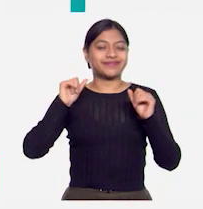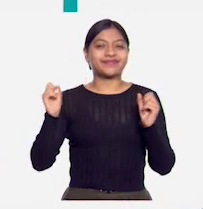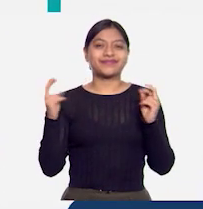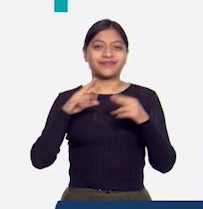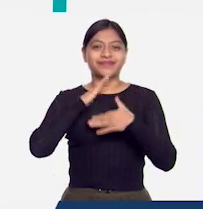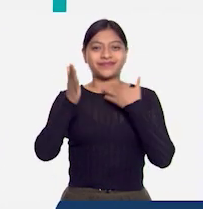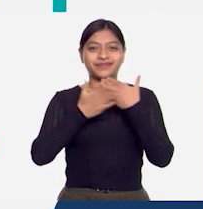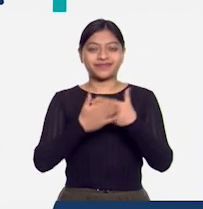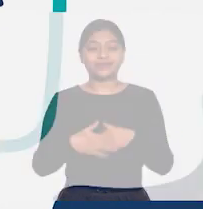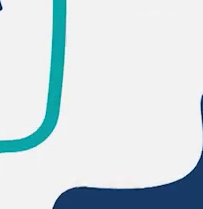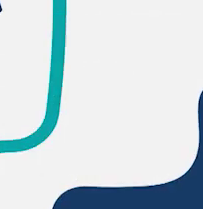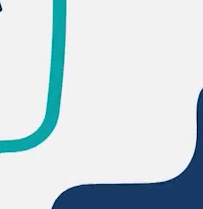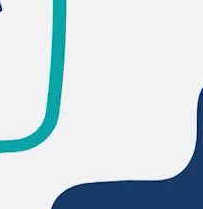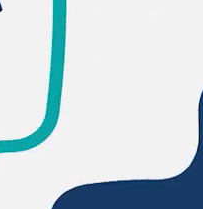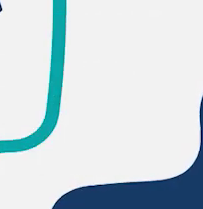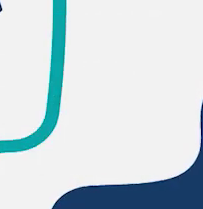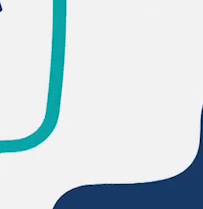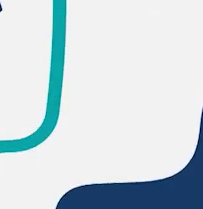próxima.